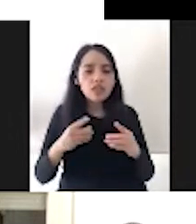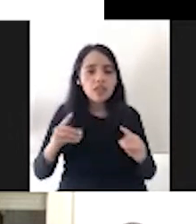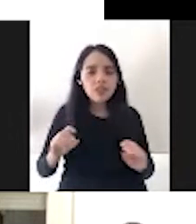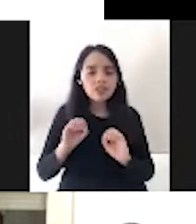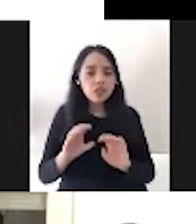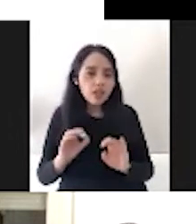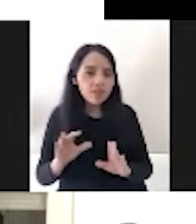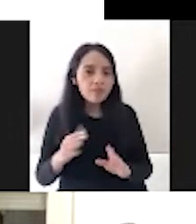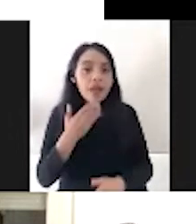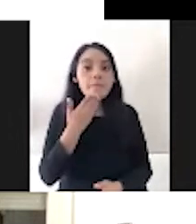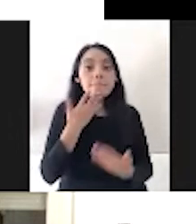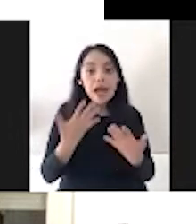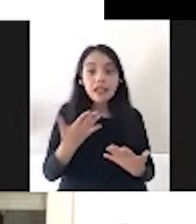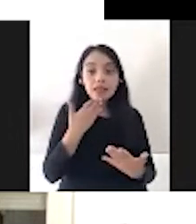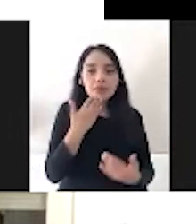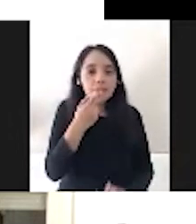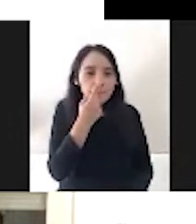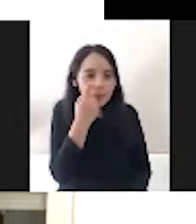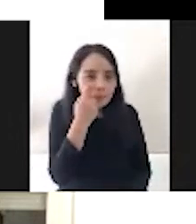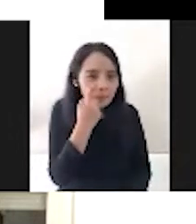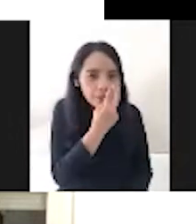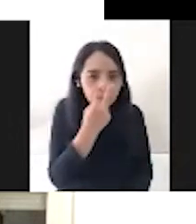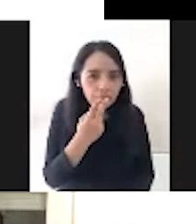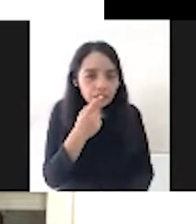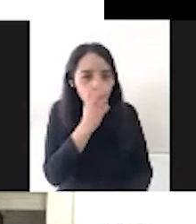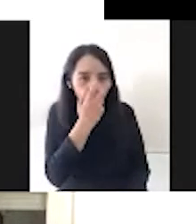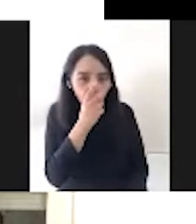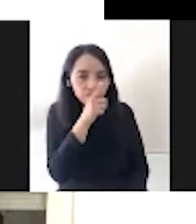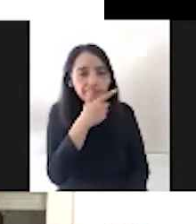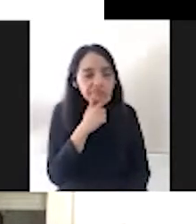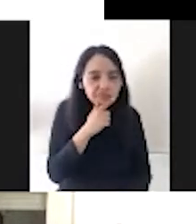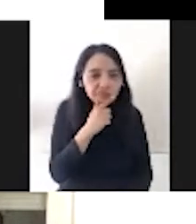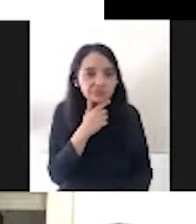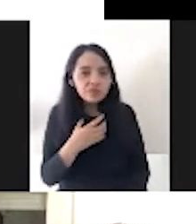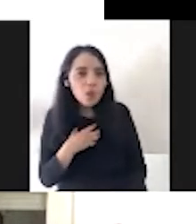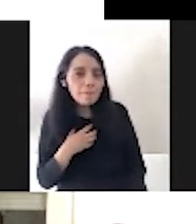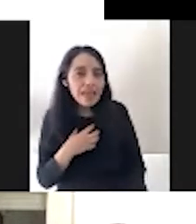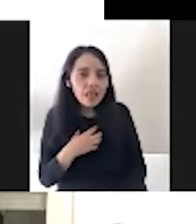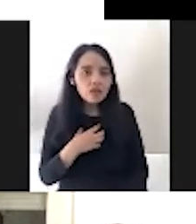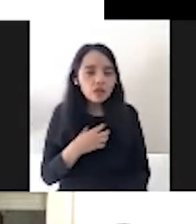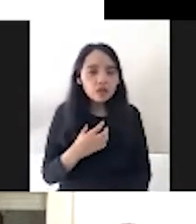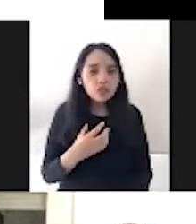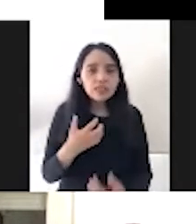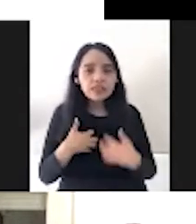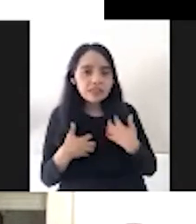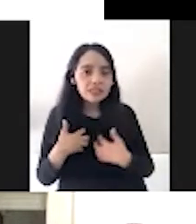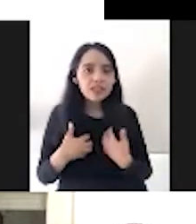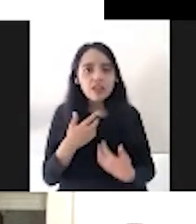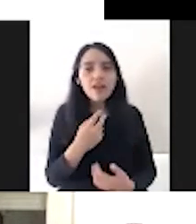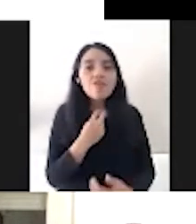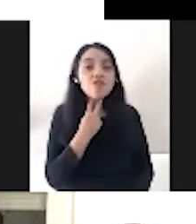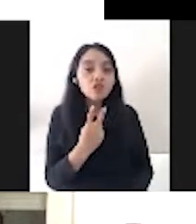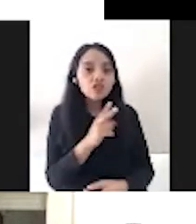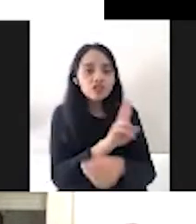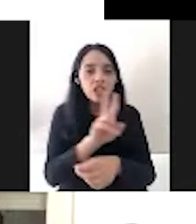de explorar, de conocer temáticas, dudas, inquietudes, miedos, la voz misma del docente y de los